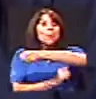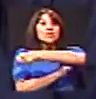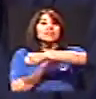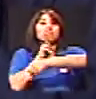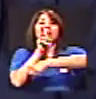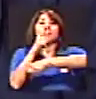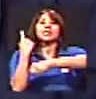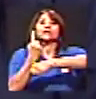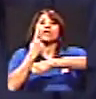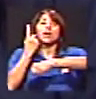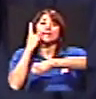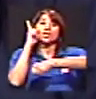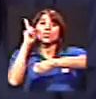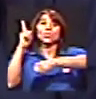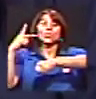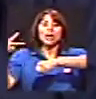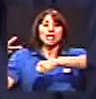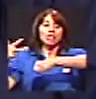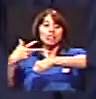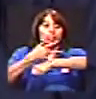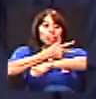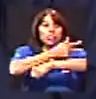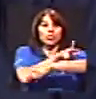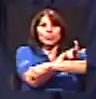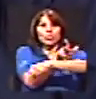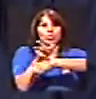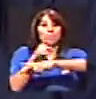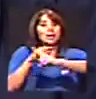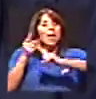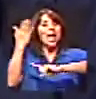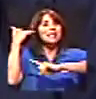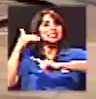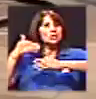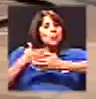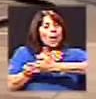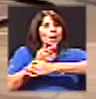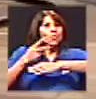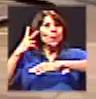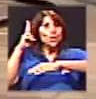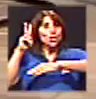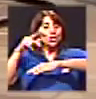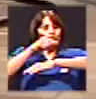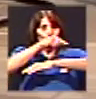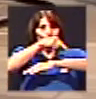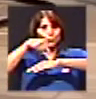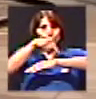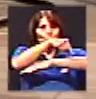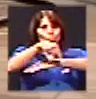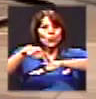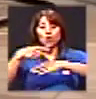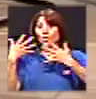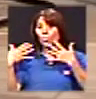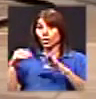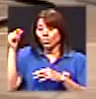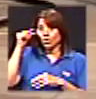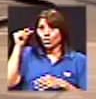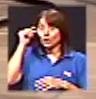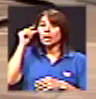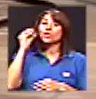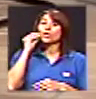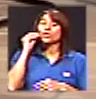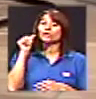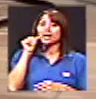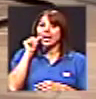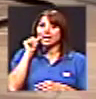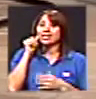hicieron de dos vías. El gobierno de don Oscar amplía el de La Pozuelo y el gobierno de Rafael Ángel Calderón amplía el